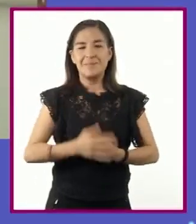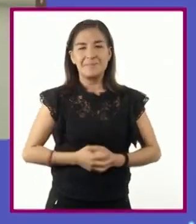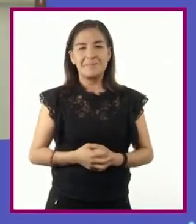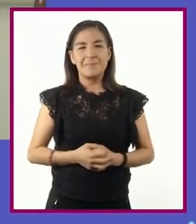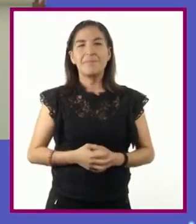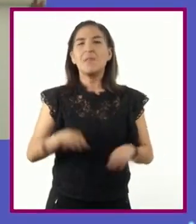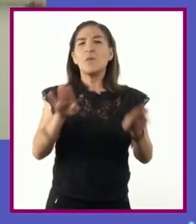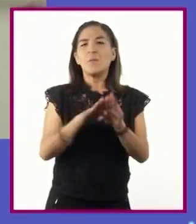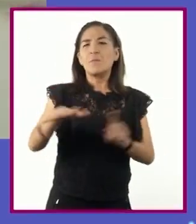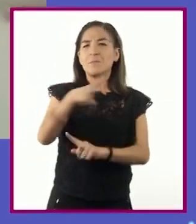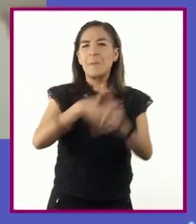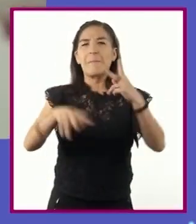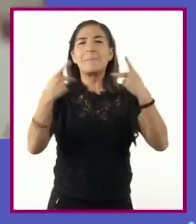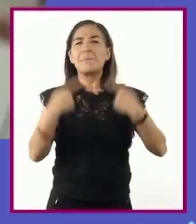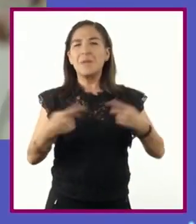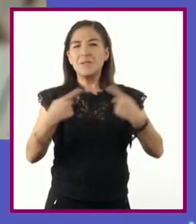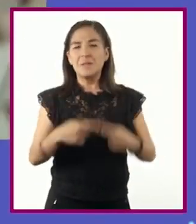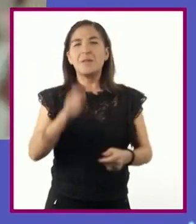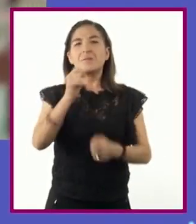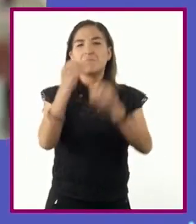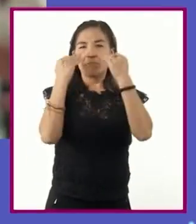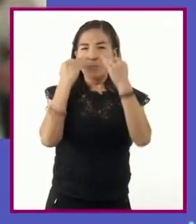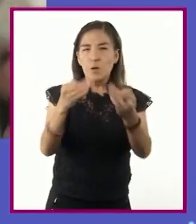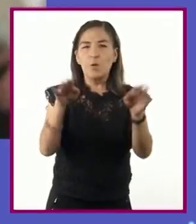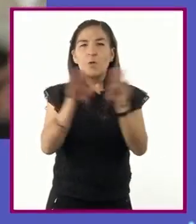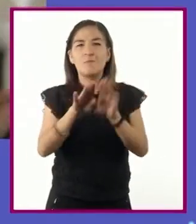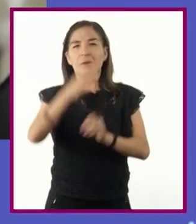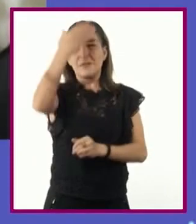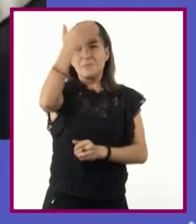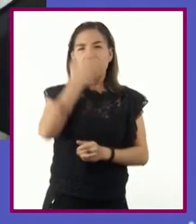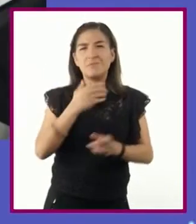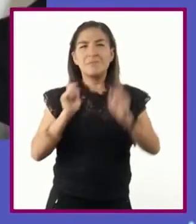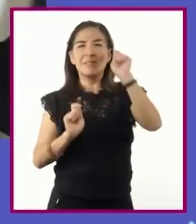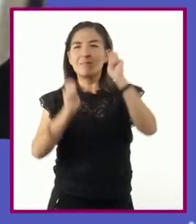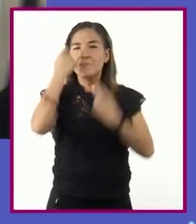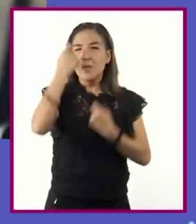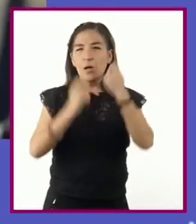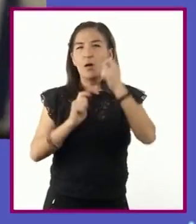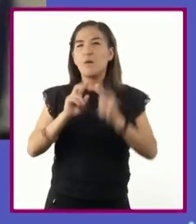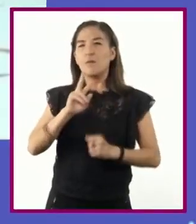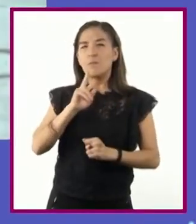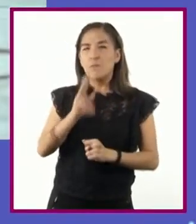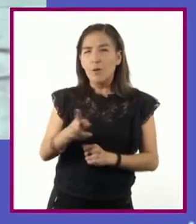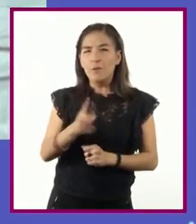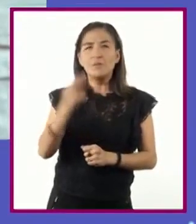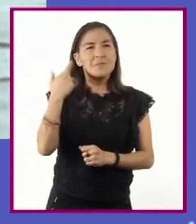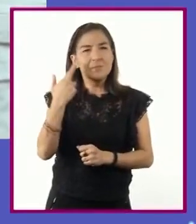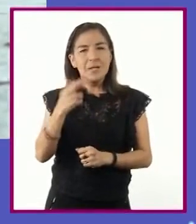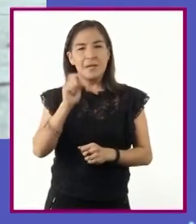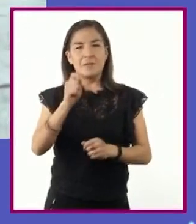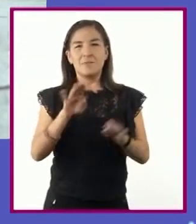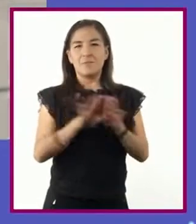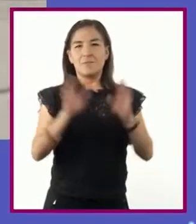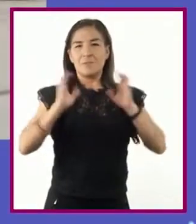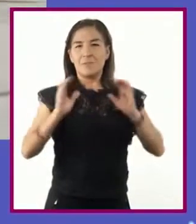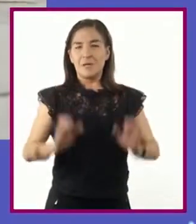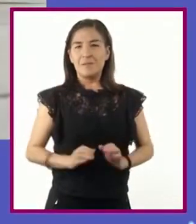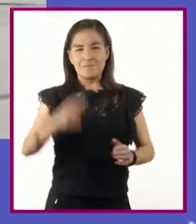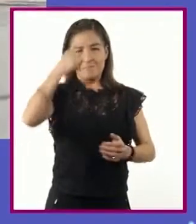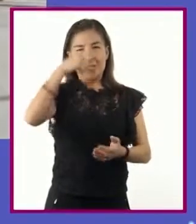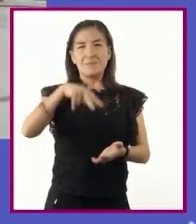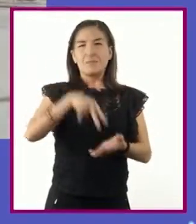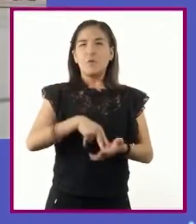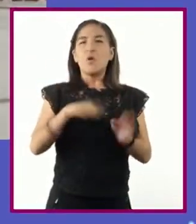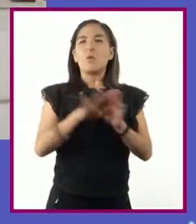Los habitantes de Singapur atienden a la expresión facial, al tono de voz y a la postura para comunicar